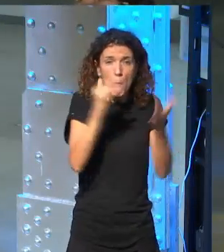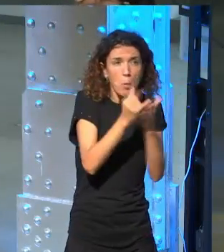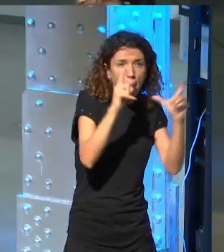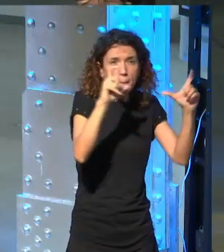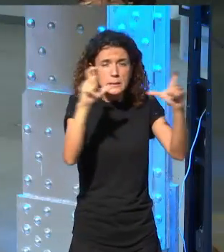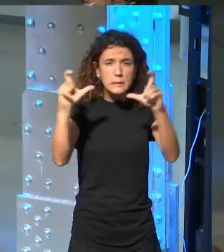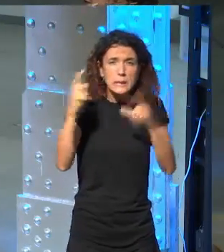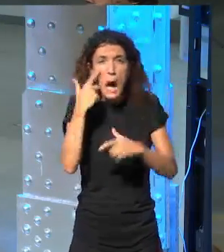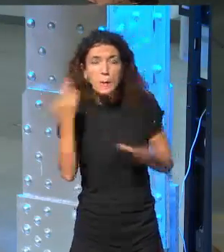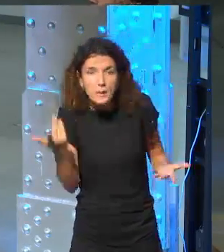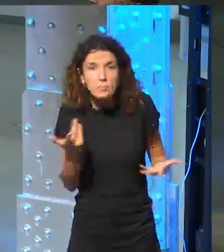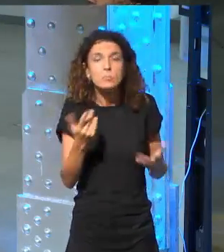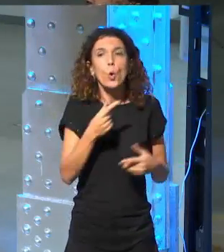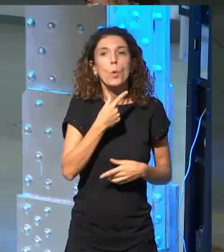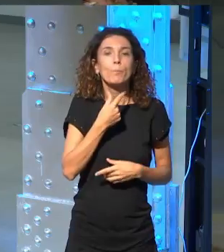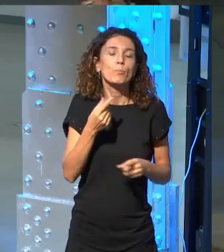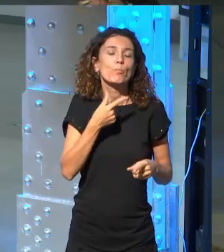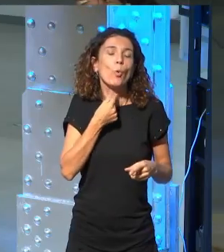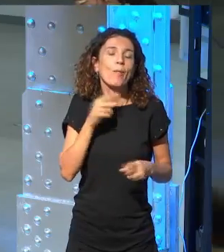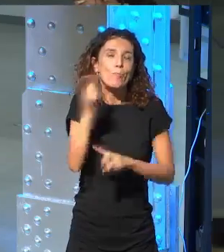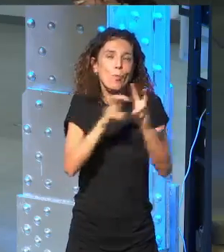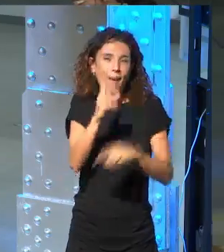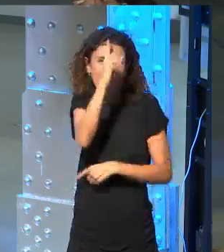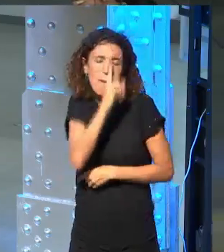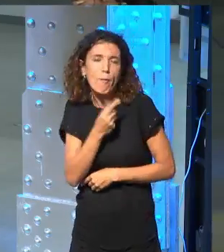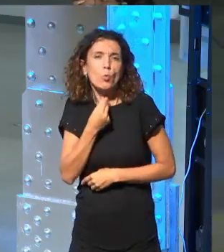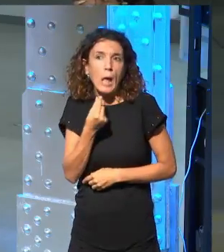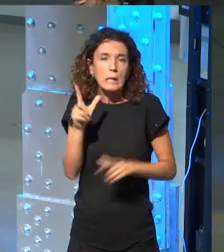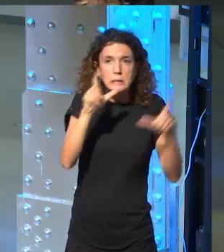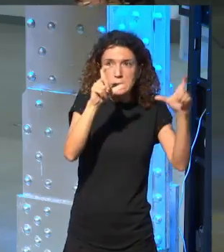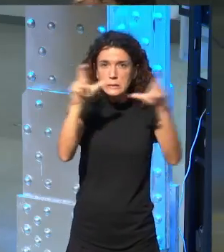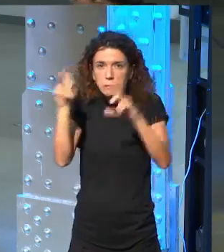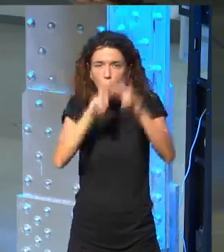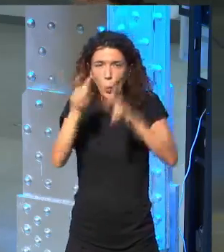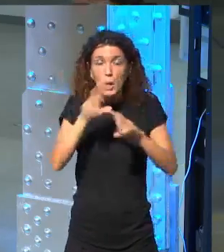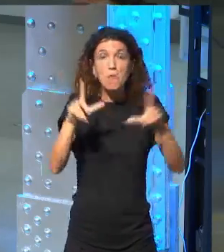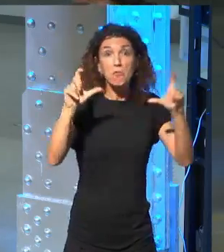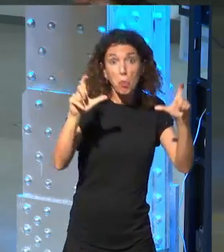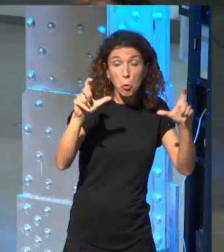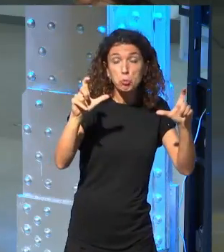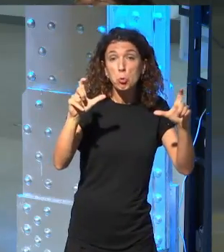a ver qué era... Estaba buscando un poco una imagen, ¿no? Que me gustase. Y es verdad que de la foto